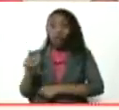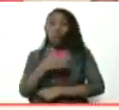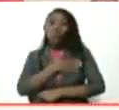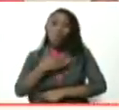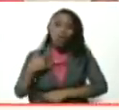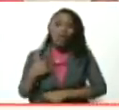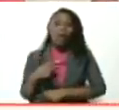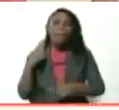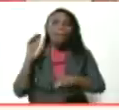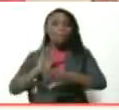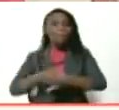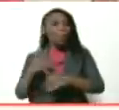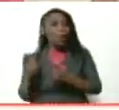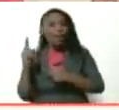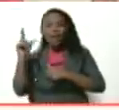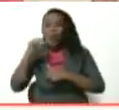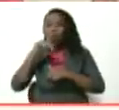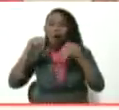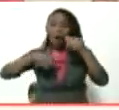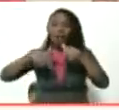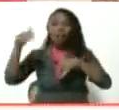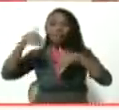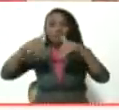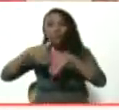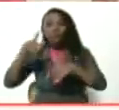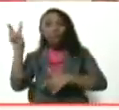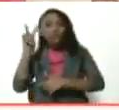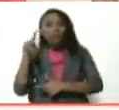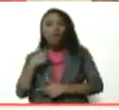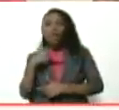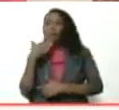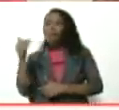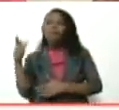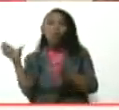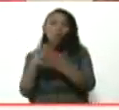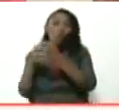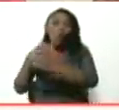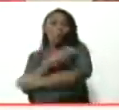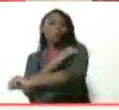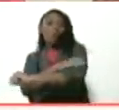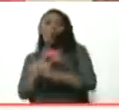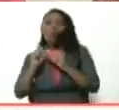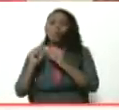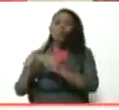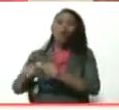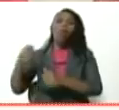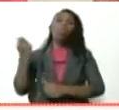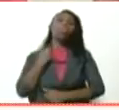quisieran. Porque que no haya elecciones en Venezuela le permite a ese sector de la oposición seguir recibiendo plata